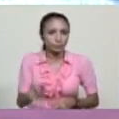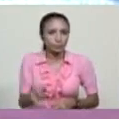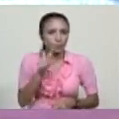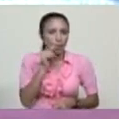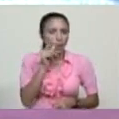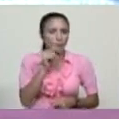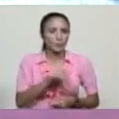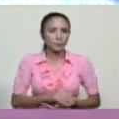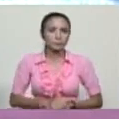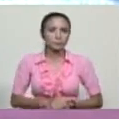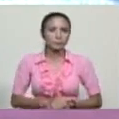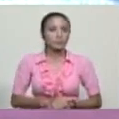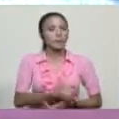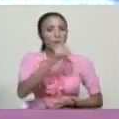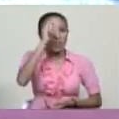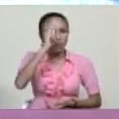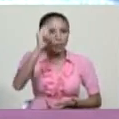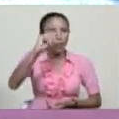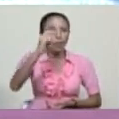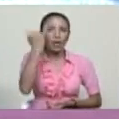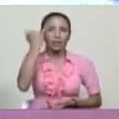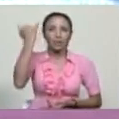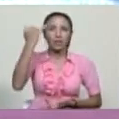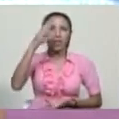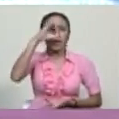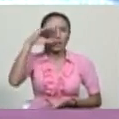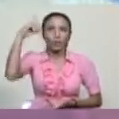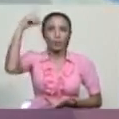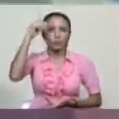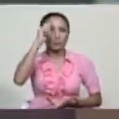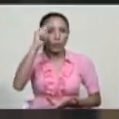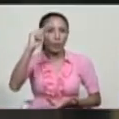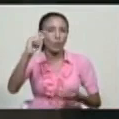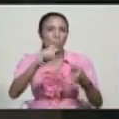filósofo, teólogo, líder,